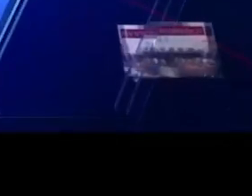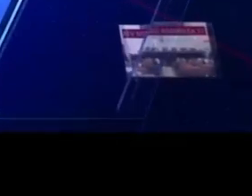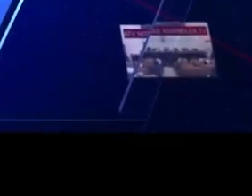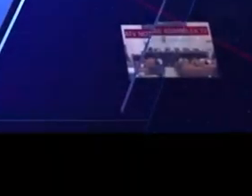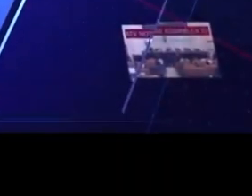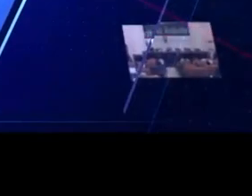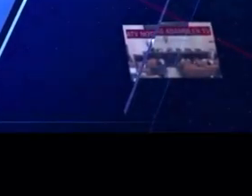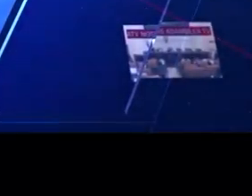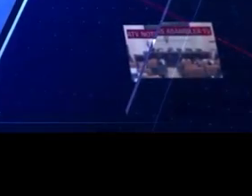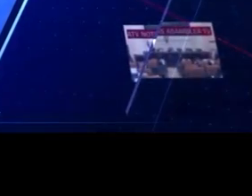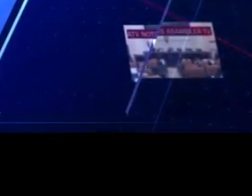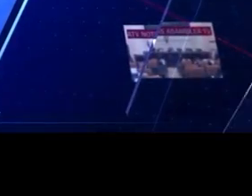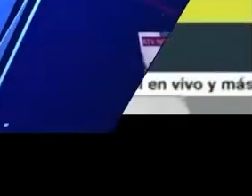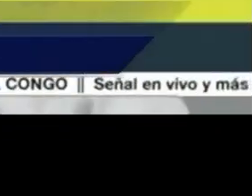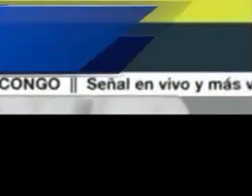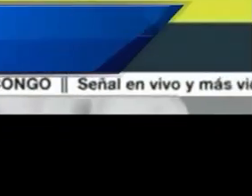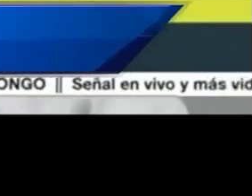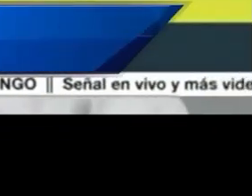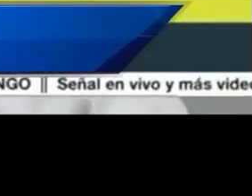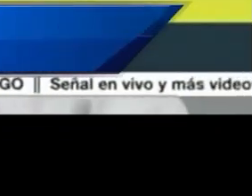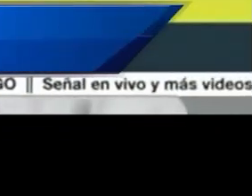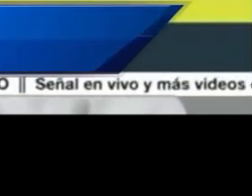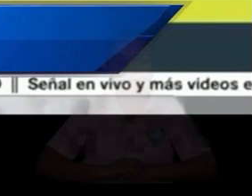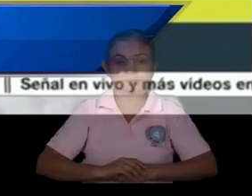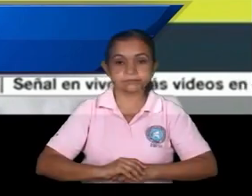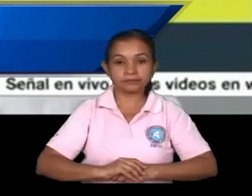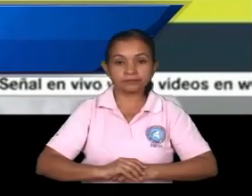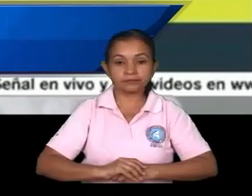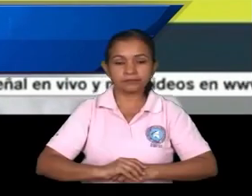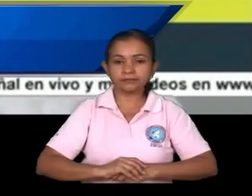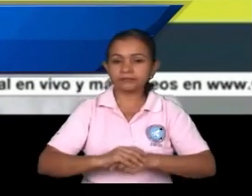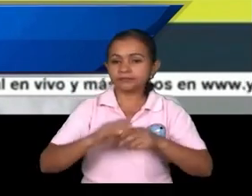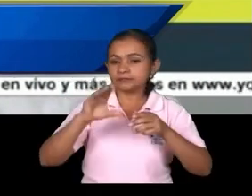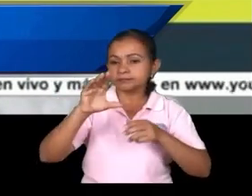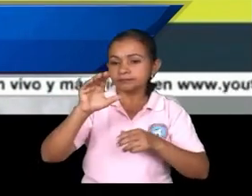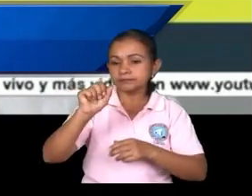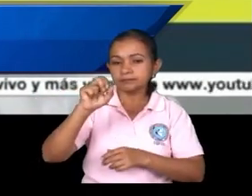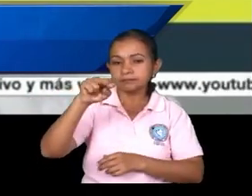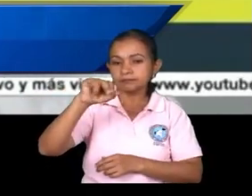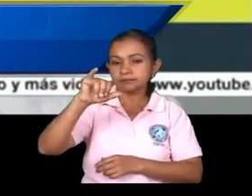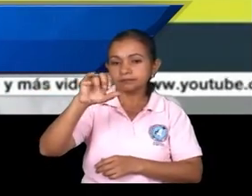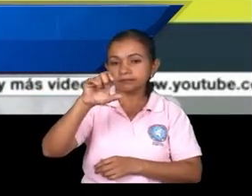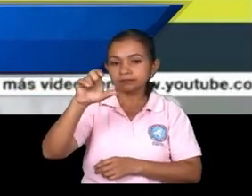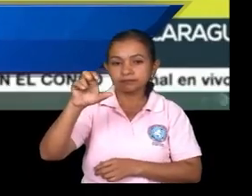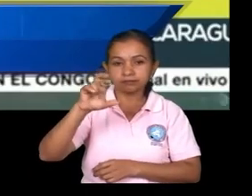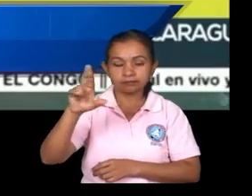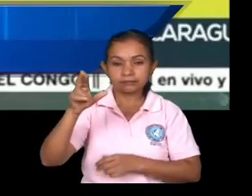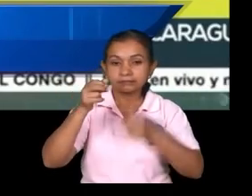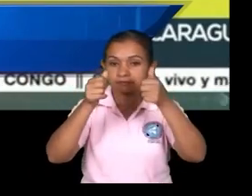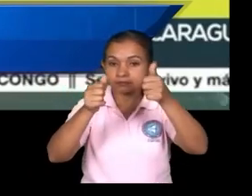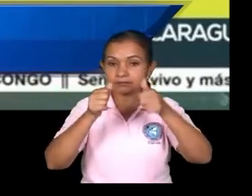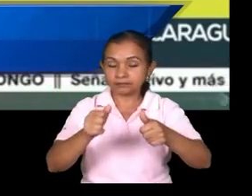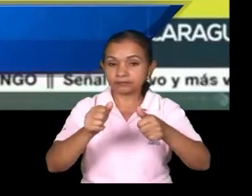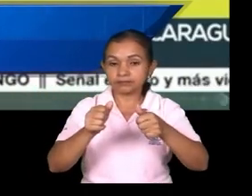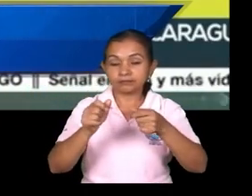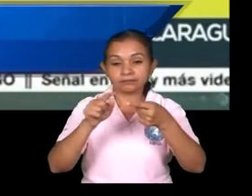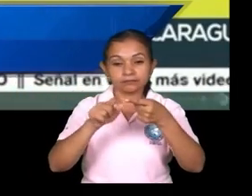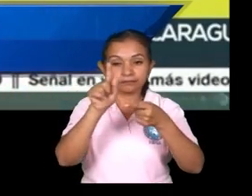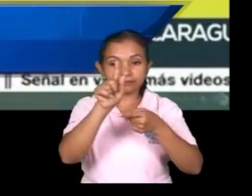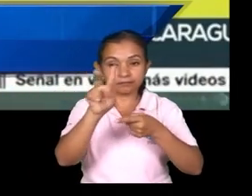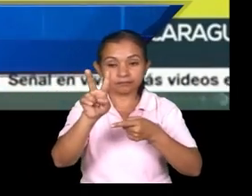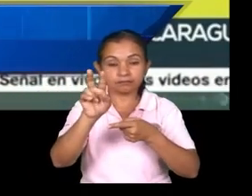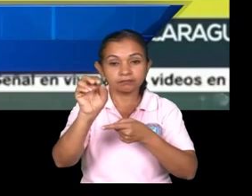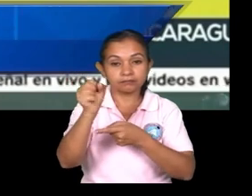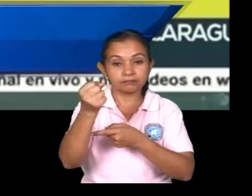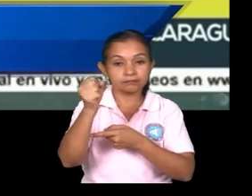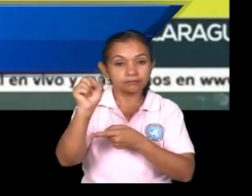2019. Canciller nicaragüense denuncia ante la cadena internacional